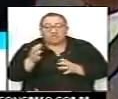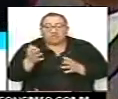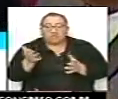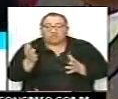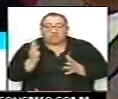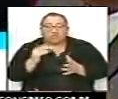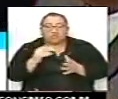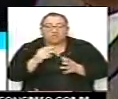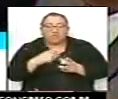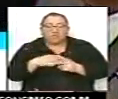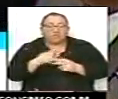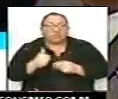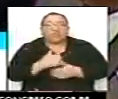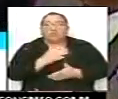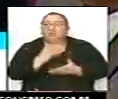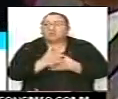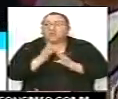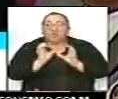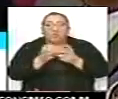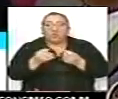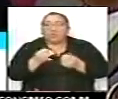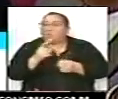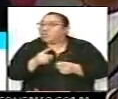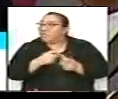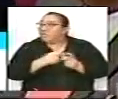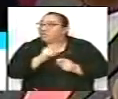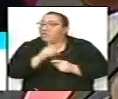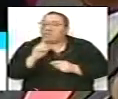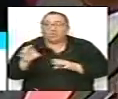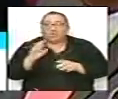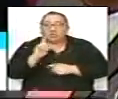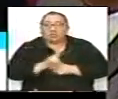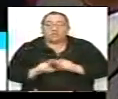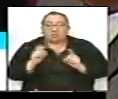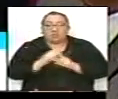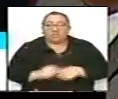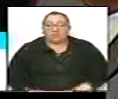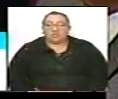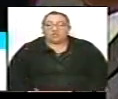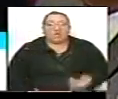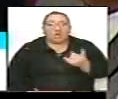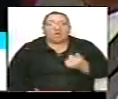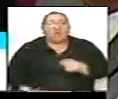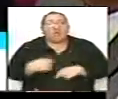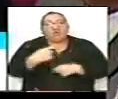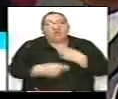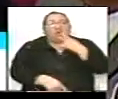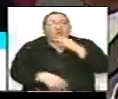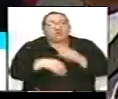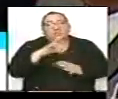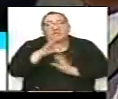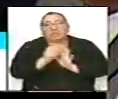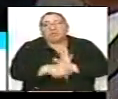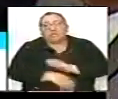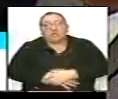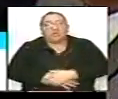hay menos del quórum y entonces cada uno hace uso de la palabra como estamos nosotros ahora y al final uno habla 5 minutos y después se